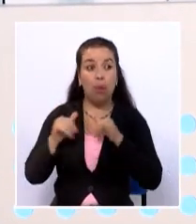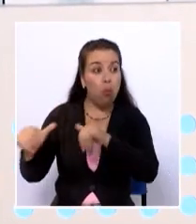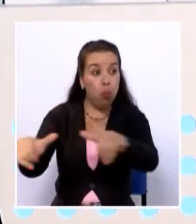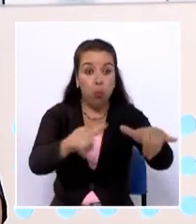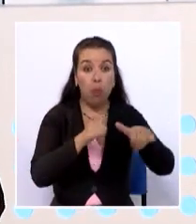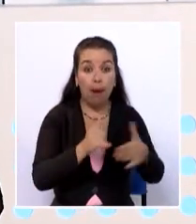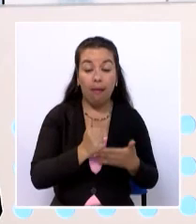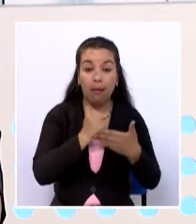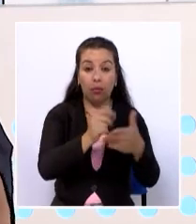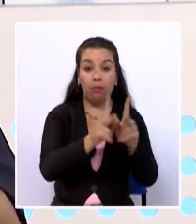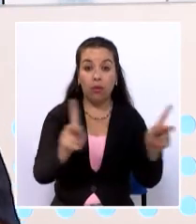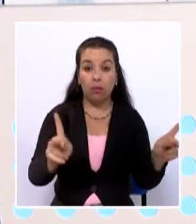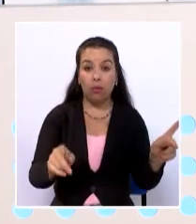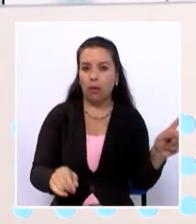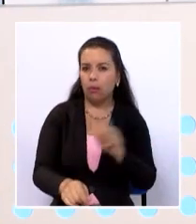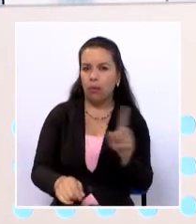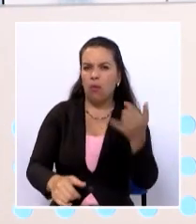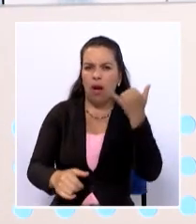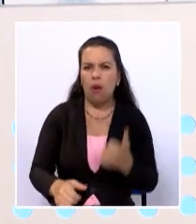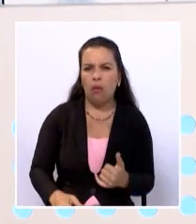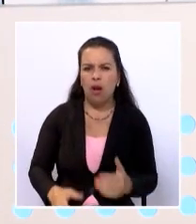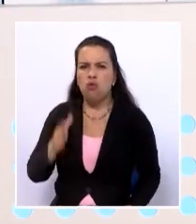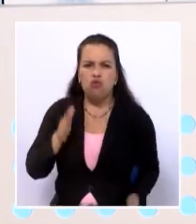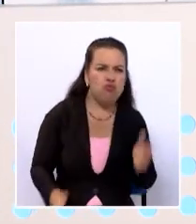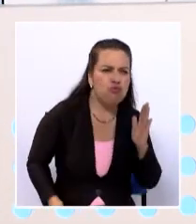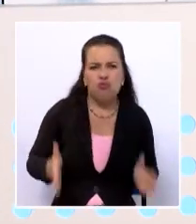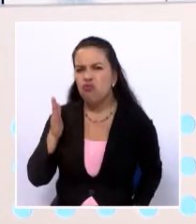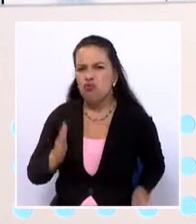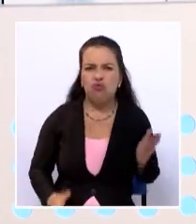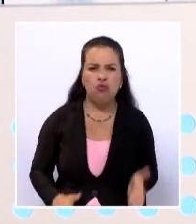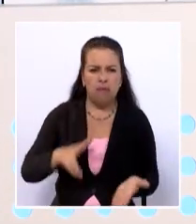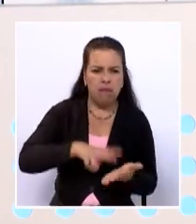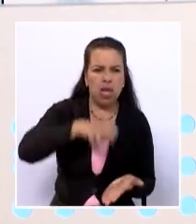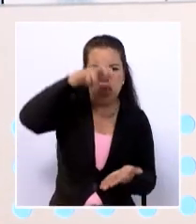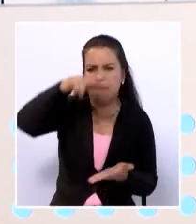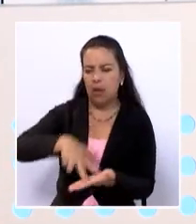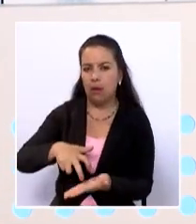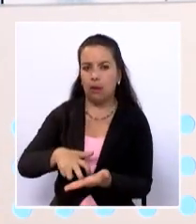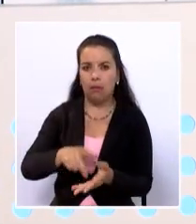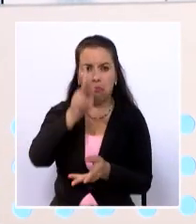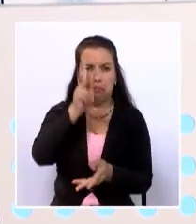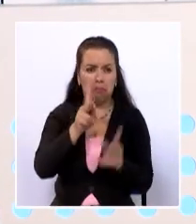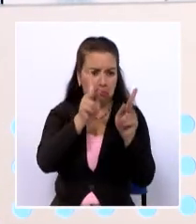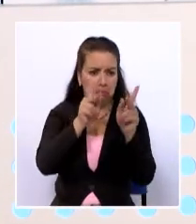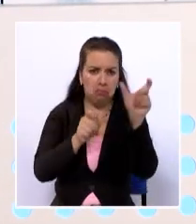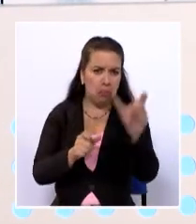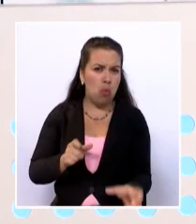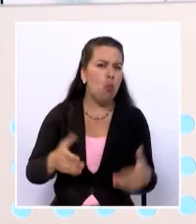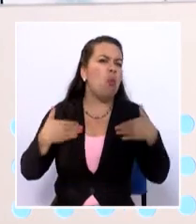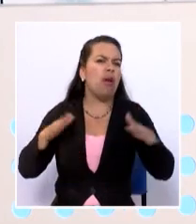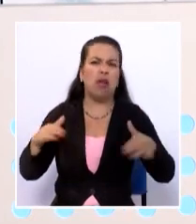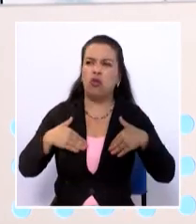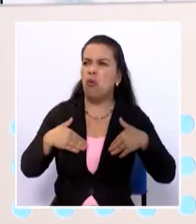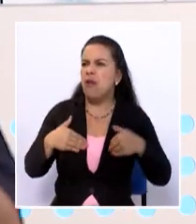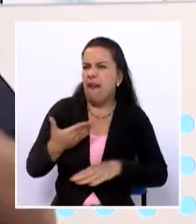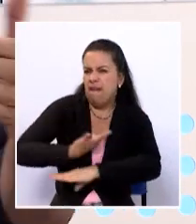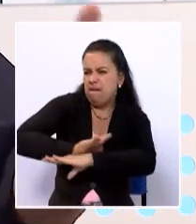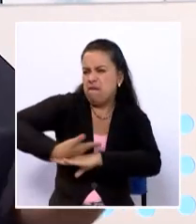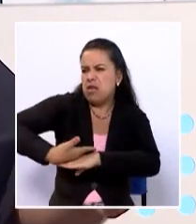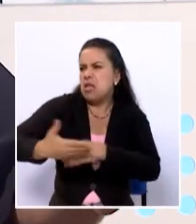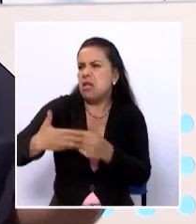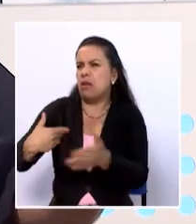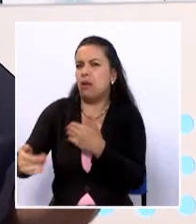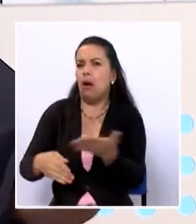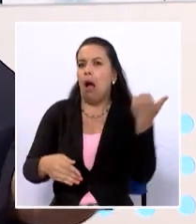ahorita estamos con el sector ejemplo del cross fidel de todo esto y una persona no puede empezar a hacer una actividad física tan exigente si